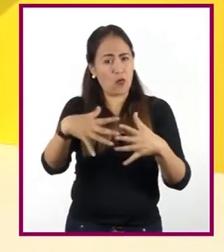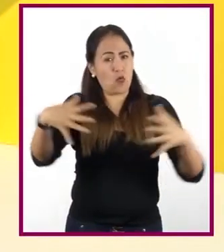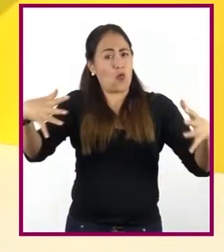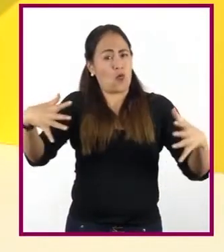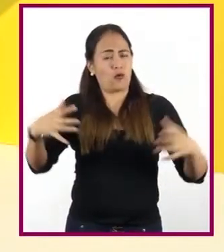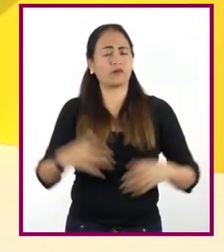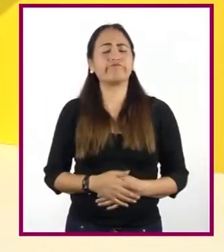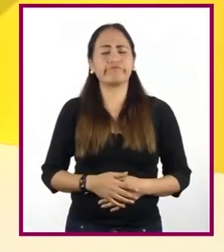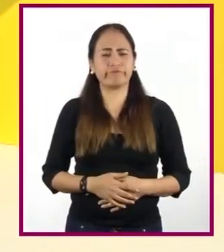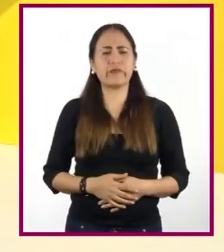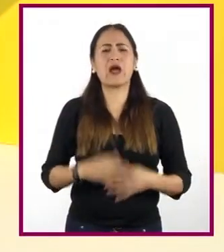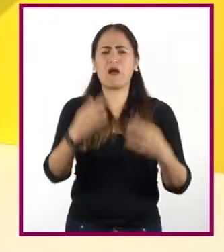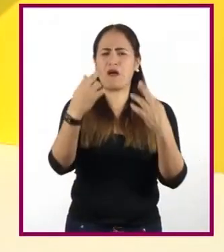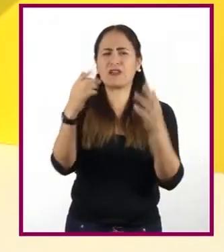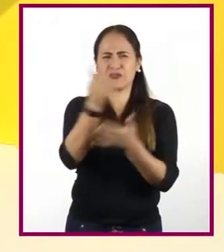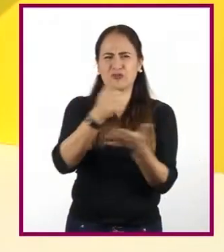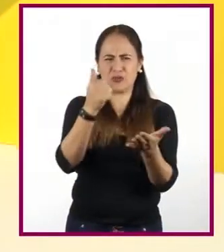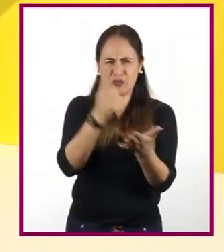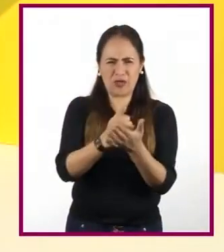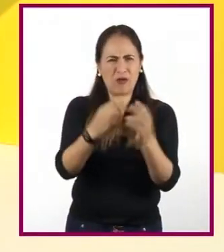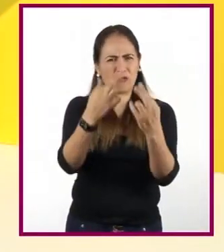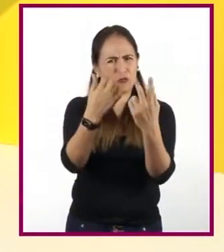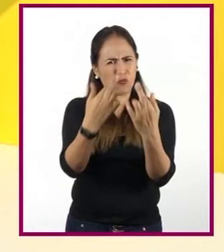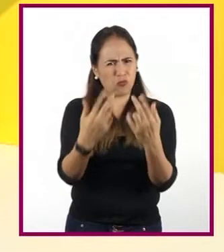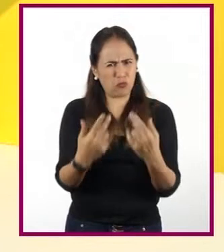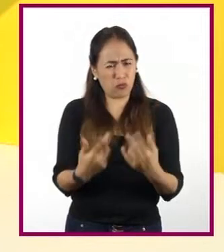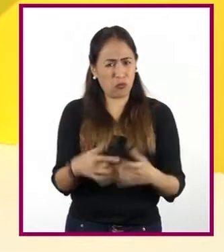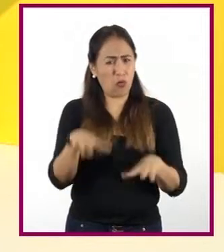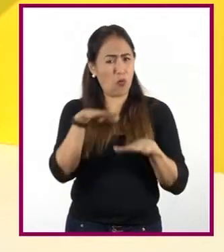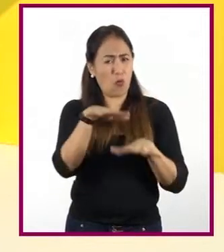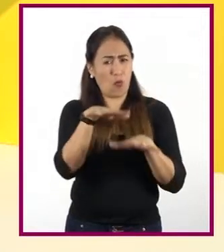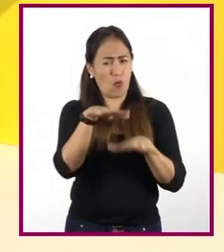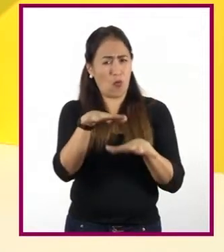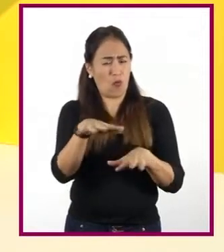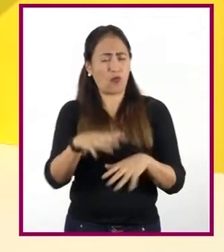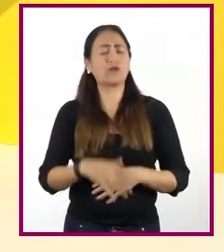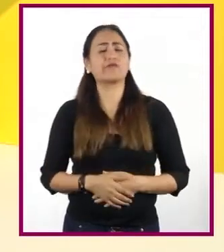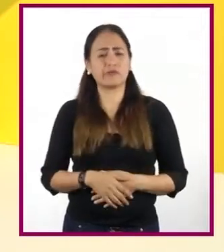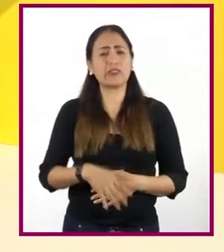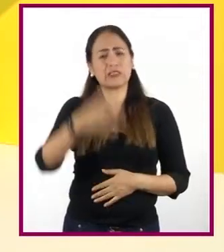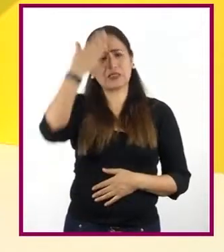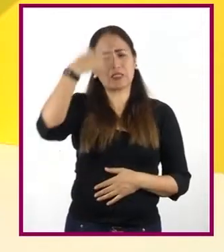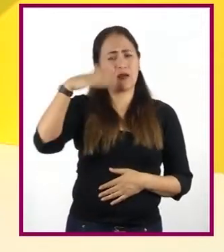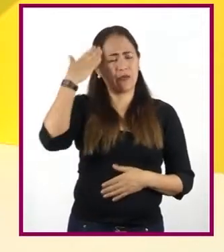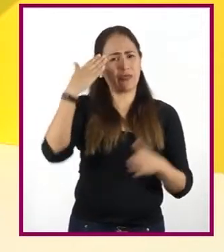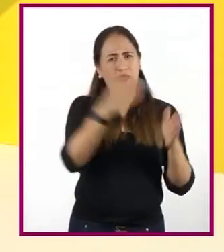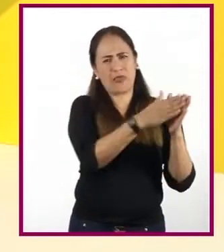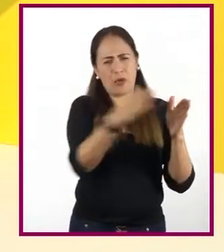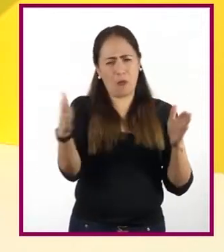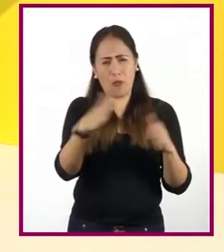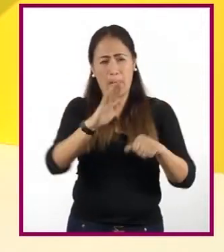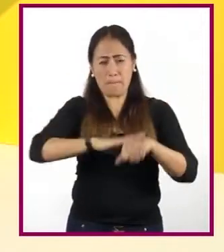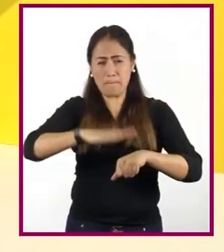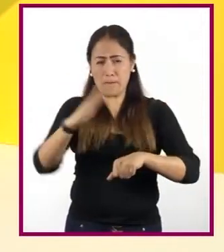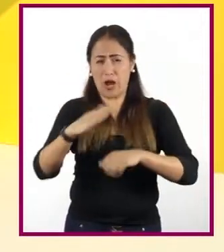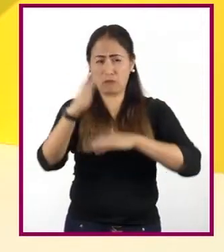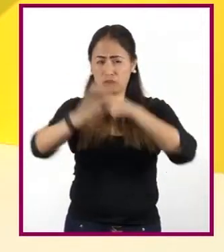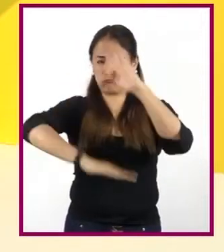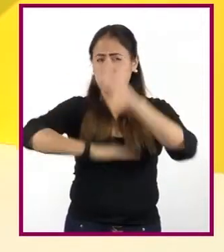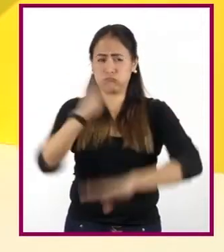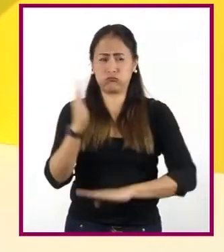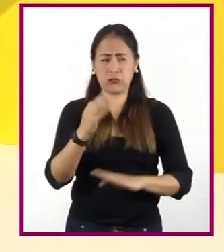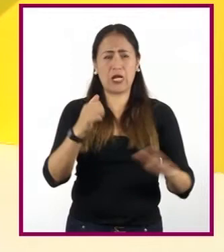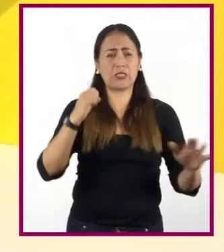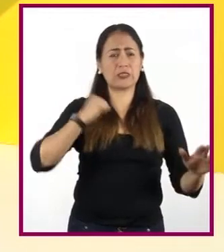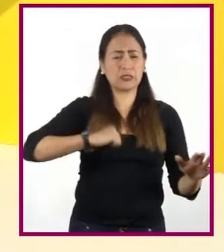Los vestigios de Toniná son espectaculares, ¿no creen? Se sabe que el periodo de esplendor de Toniná fue del siglo